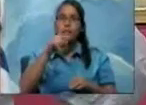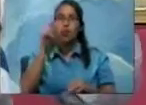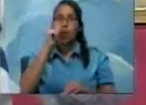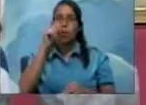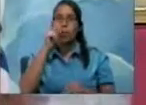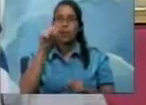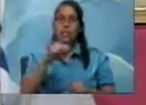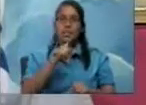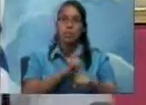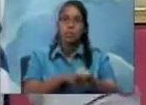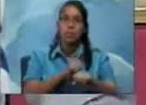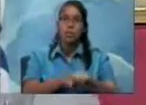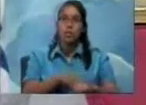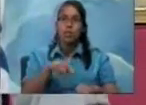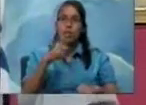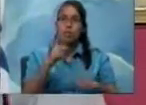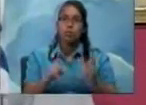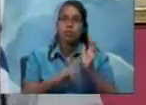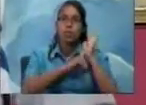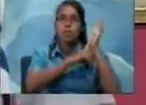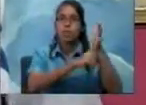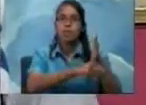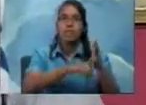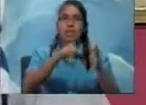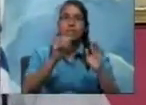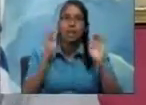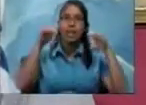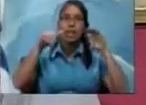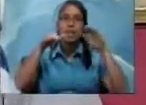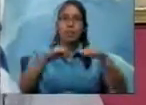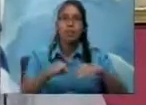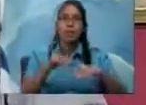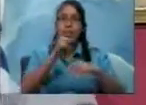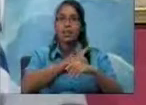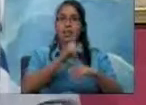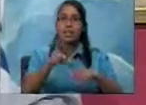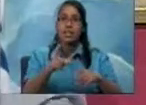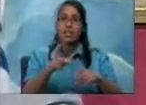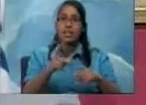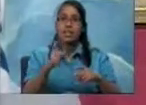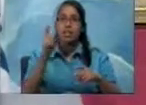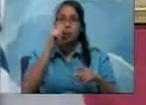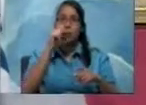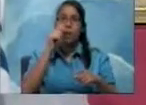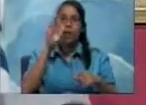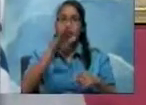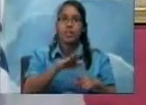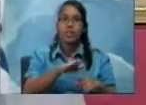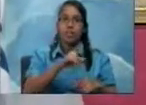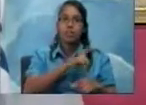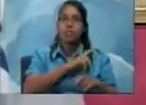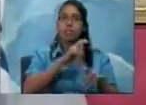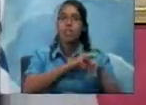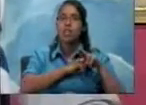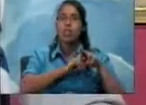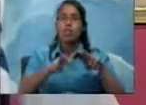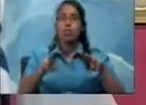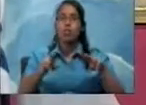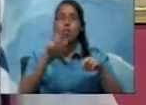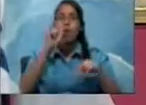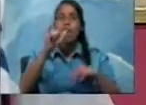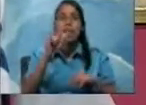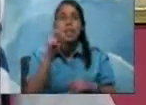oportunidad cuando se le presenta en el mar en la playa eh Pedro andaba desnudo él